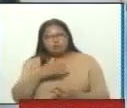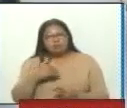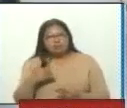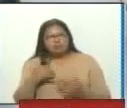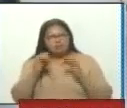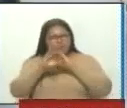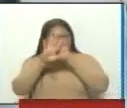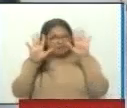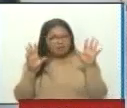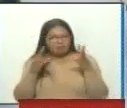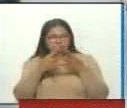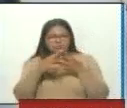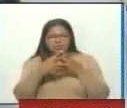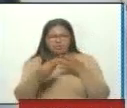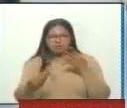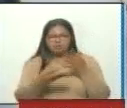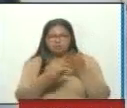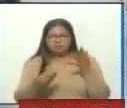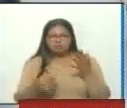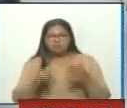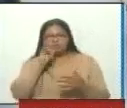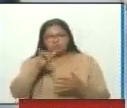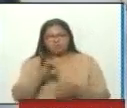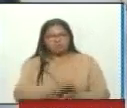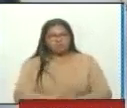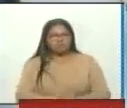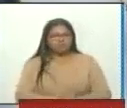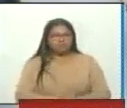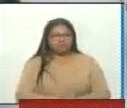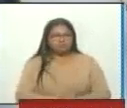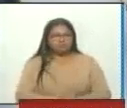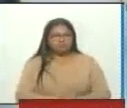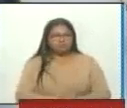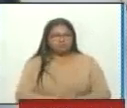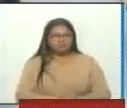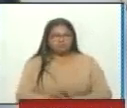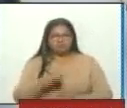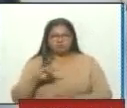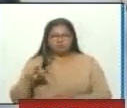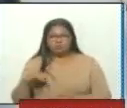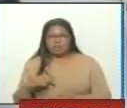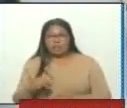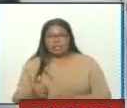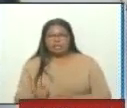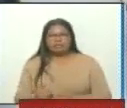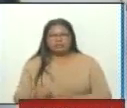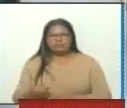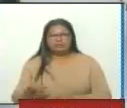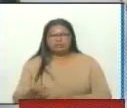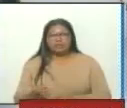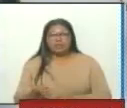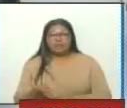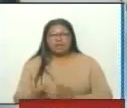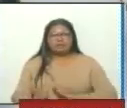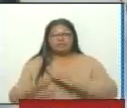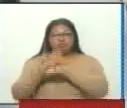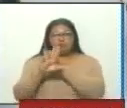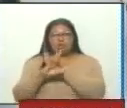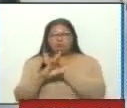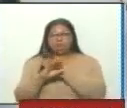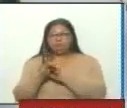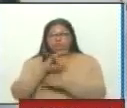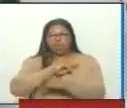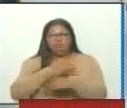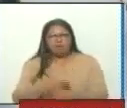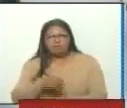tener desglosada esa información. Cuando ocurrieron las sanciones, bueno, no, yo particularmente considero que no hubo suficiente